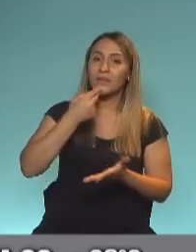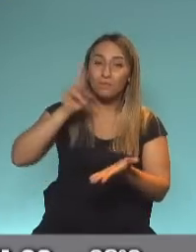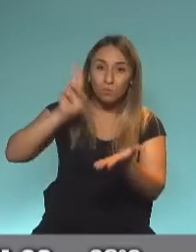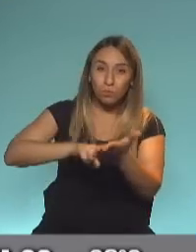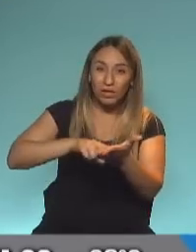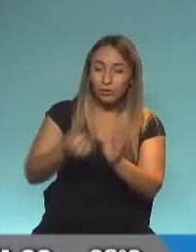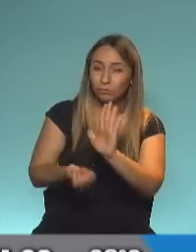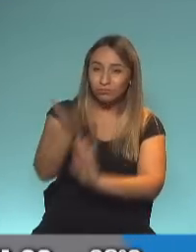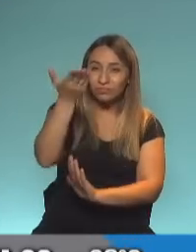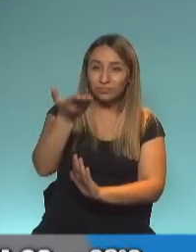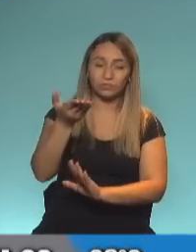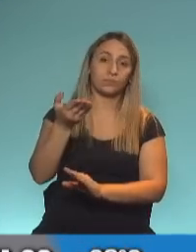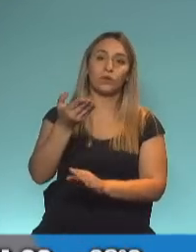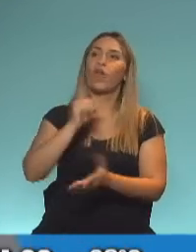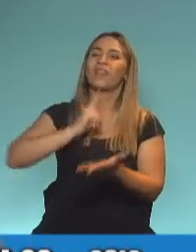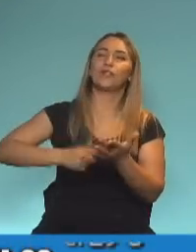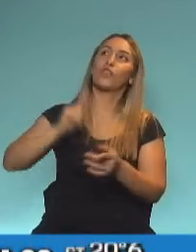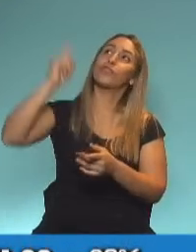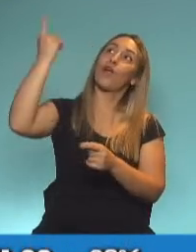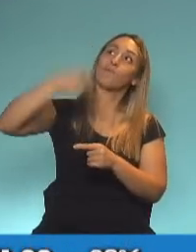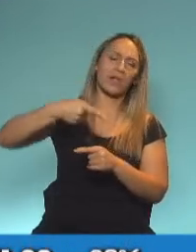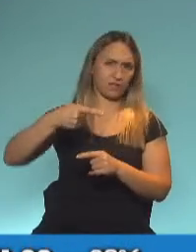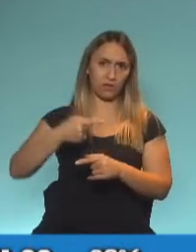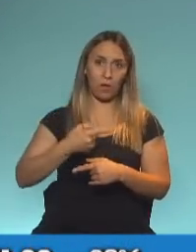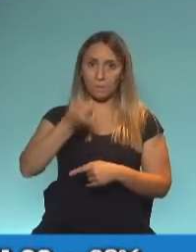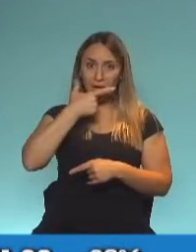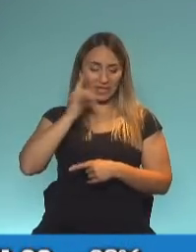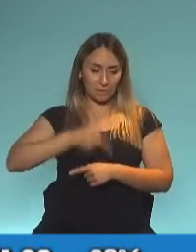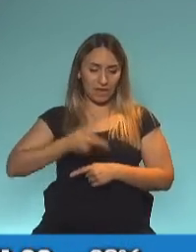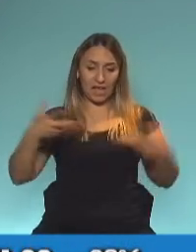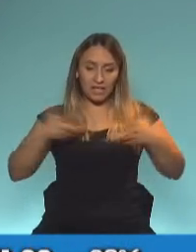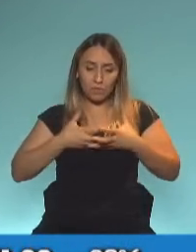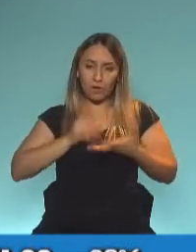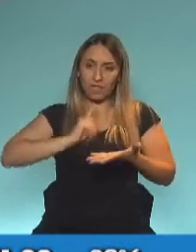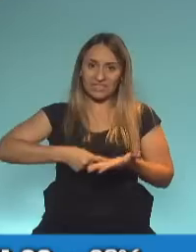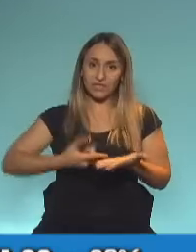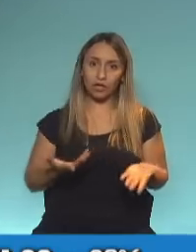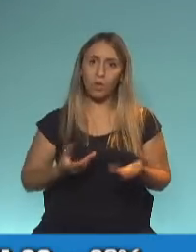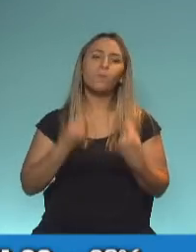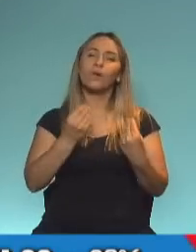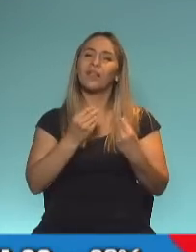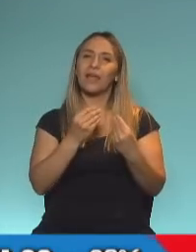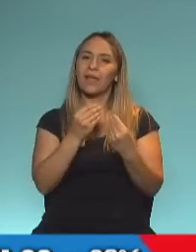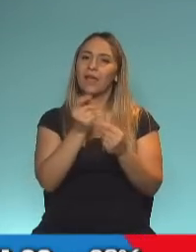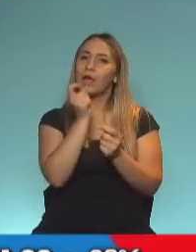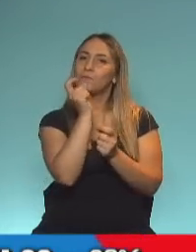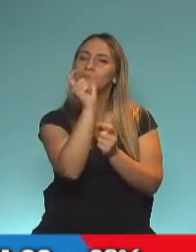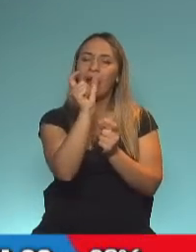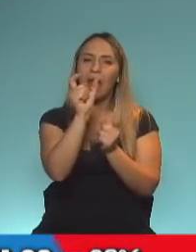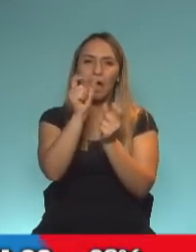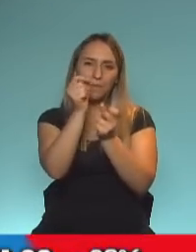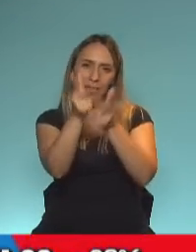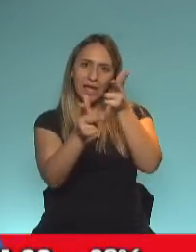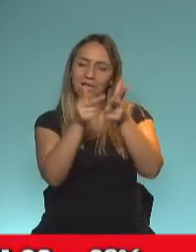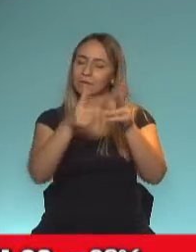es casual, ni la naturaleza. Lo decidió Mauricio Macri y su equipo. Sí, eso está muy claro. El lenguaje es central en estos temas, ¿no?